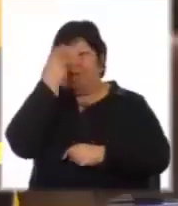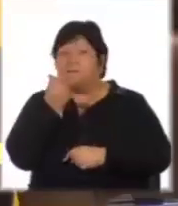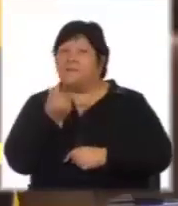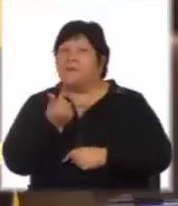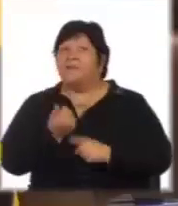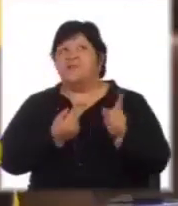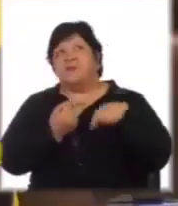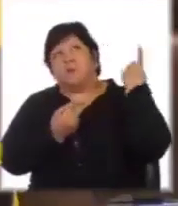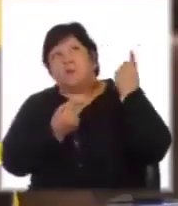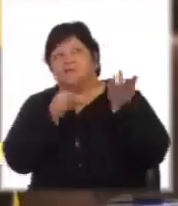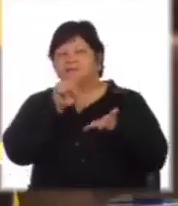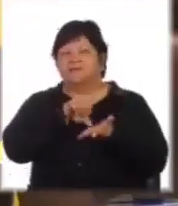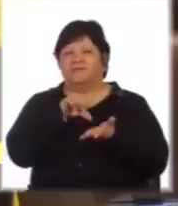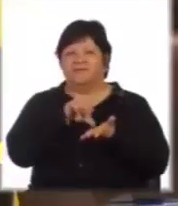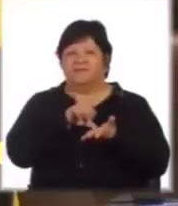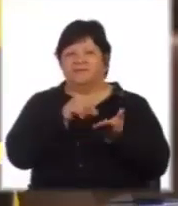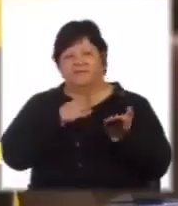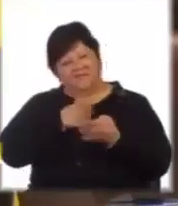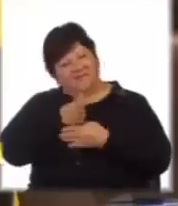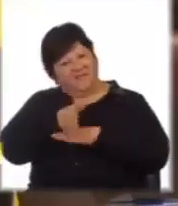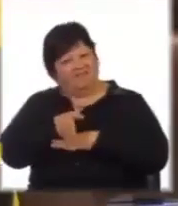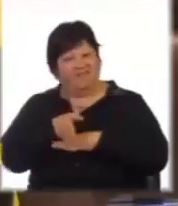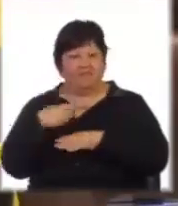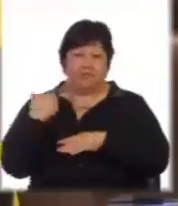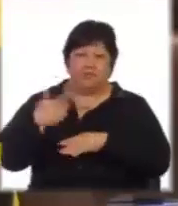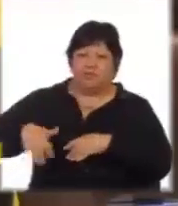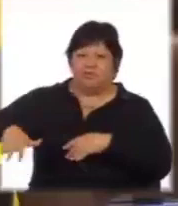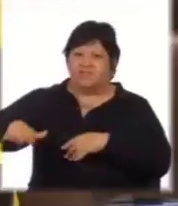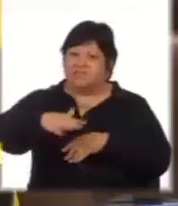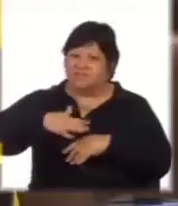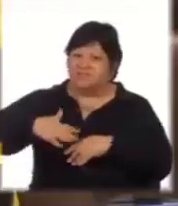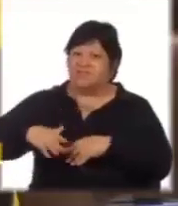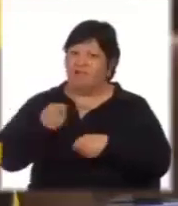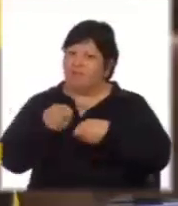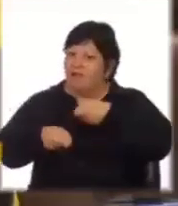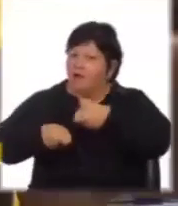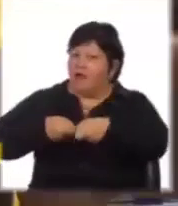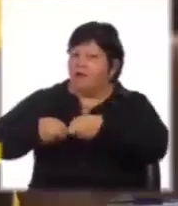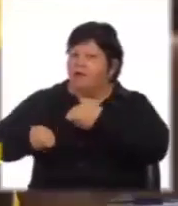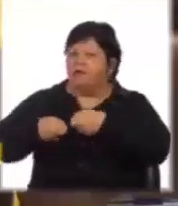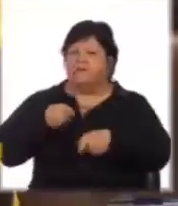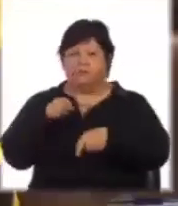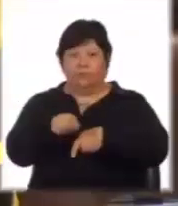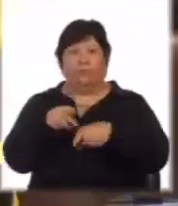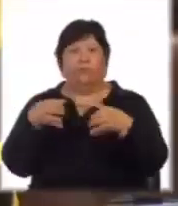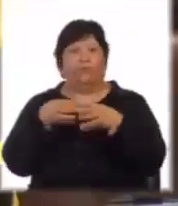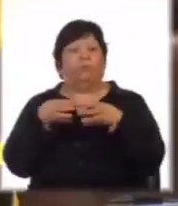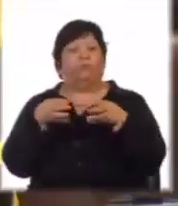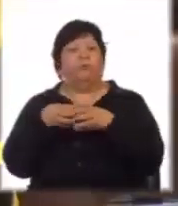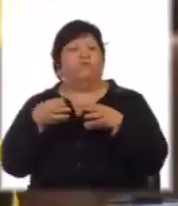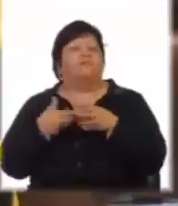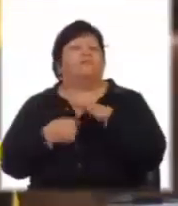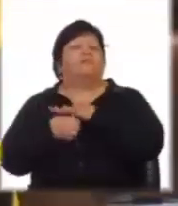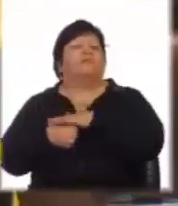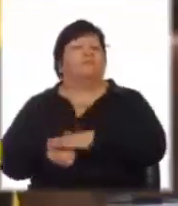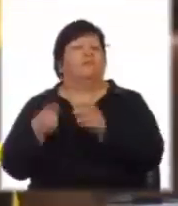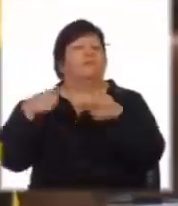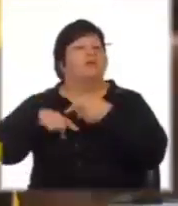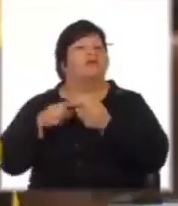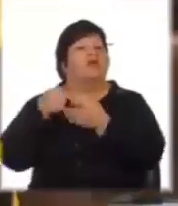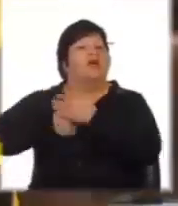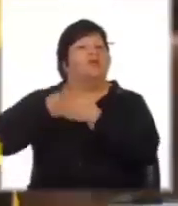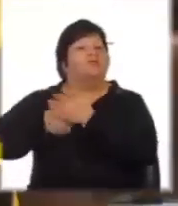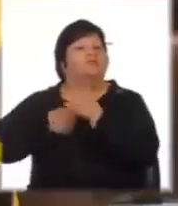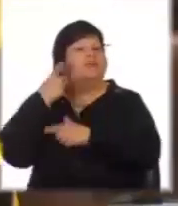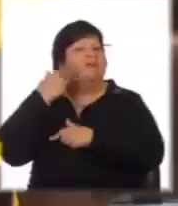otro lugar y que intervienen en nuestra sociedad. Esos también son grupos de presión. Pero las luchas populares, a las